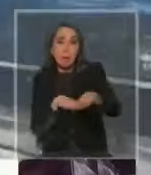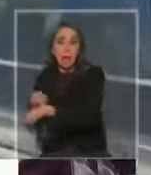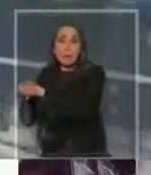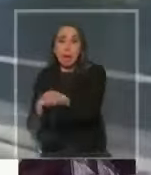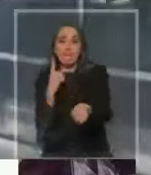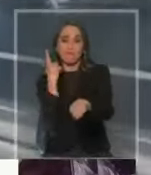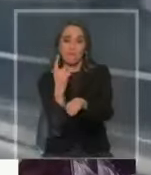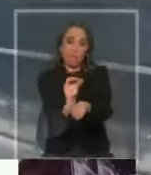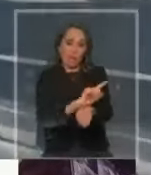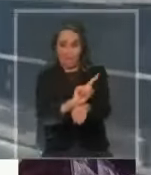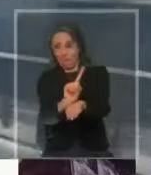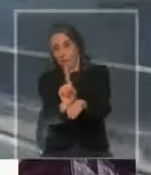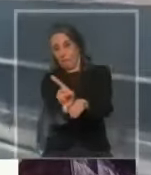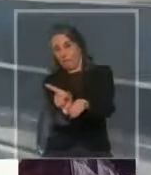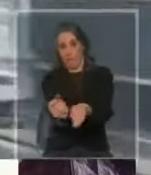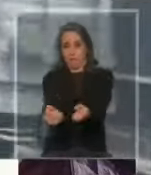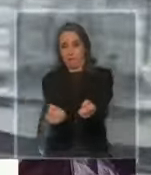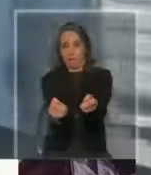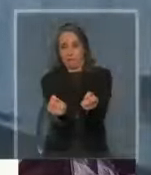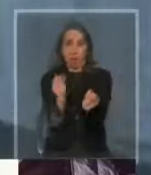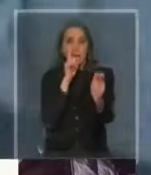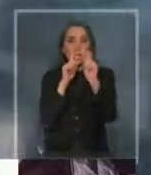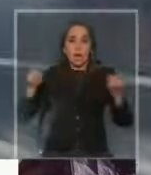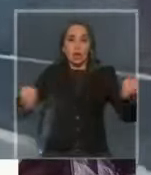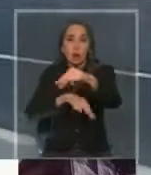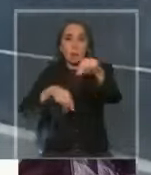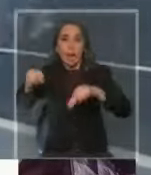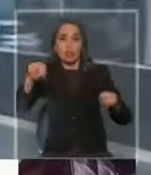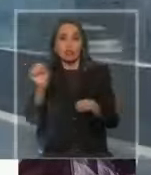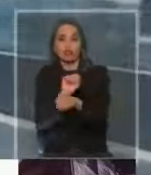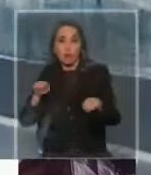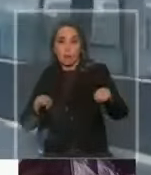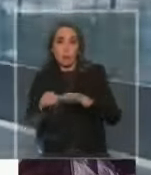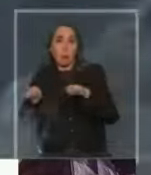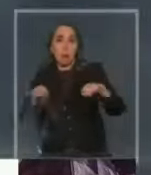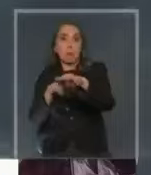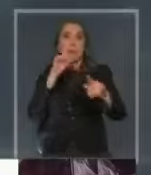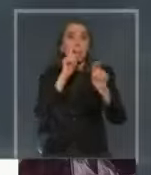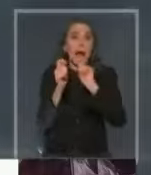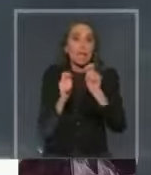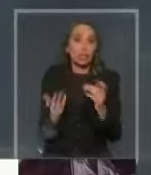velocidad, poniendo en riesgo a peatones y a otros conductores.